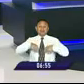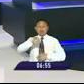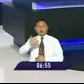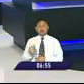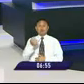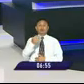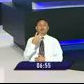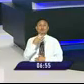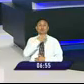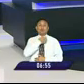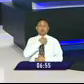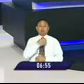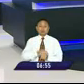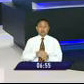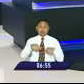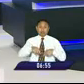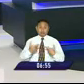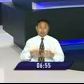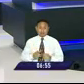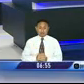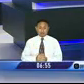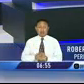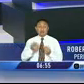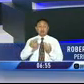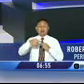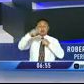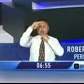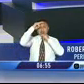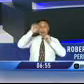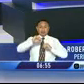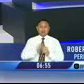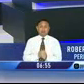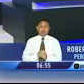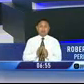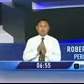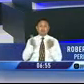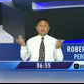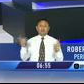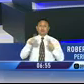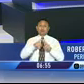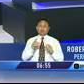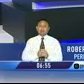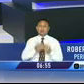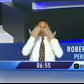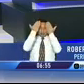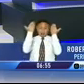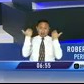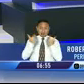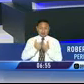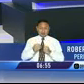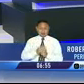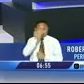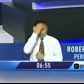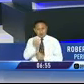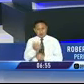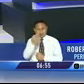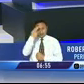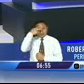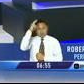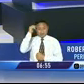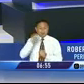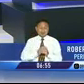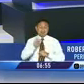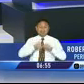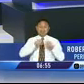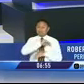día jueves 4 de agosto. Hemos llegado ya para la emisión nacional de la mañana de Comercio TV. Dianita, buenos días. Buenos días, Robert. Amigos televidentes,